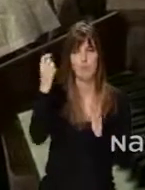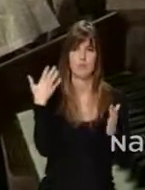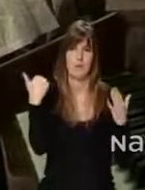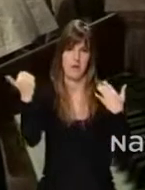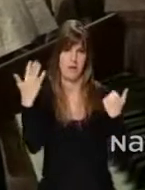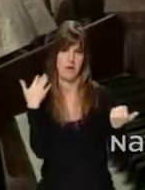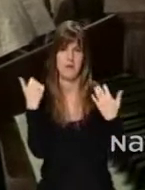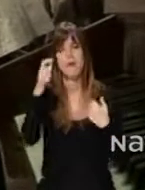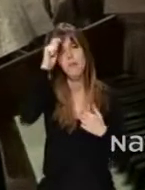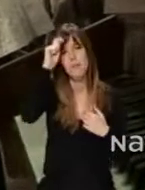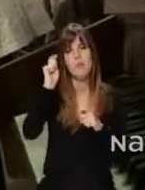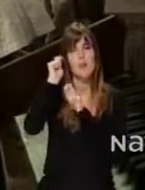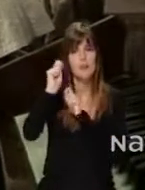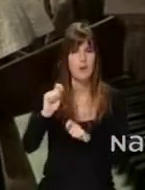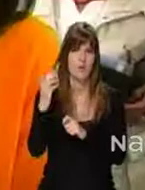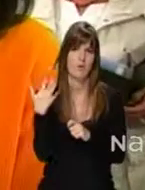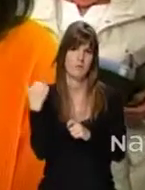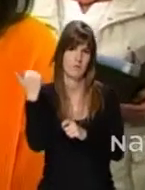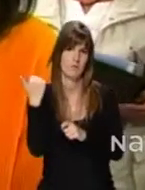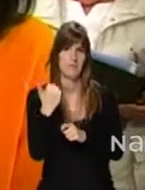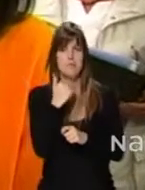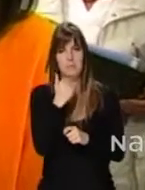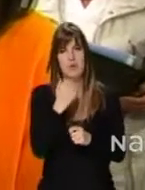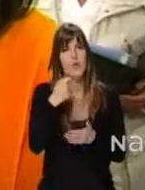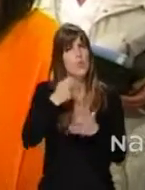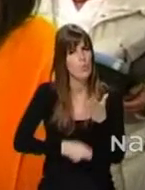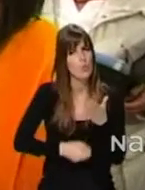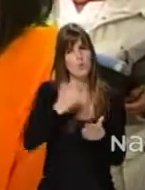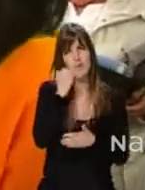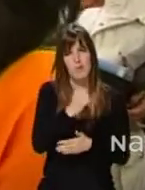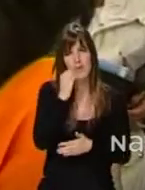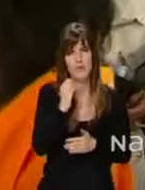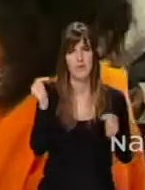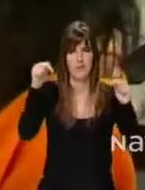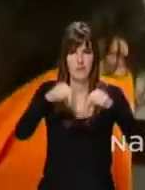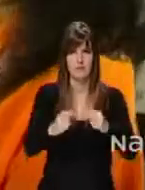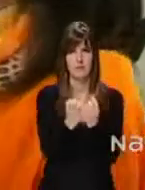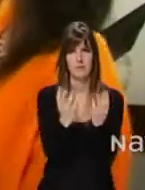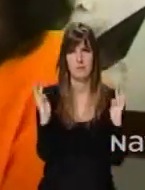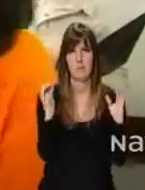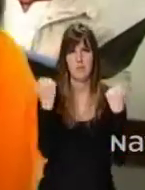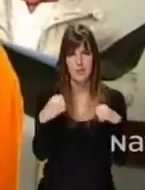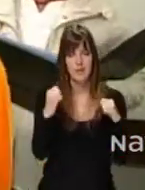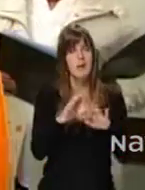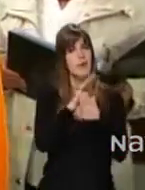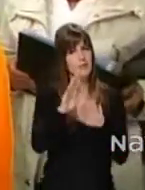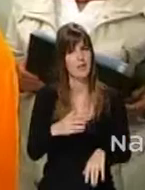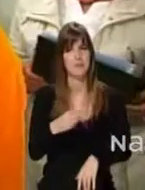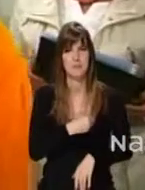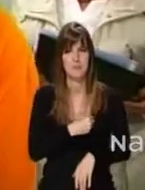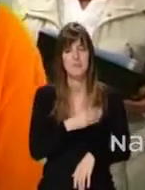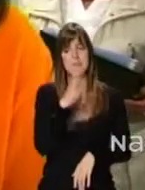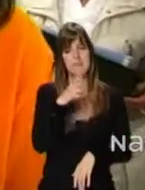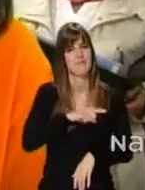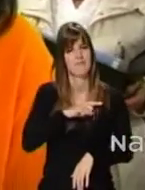cantado en Pamplona, en Zaragoza, salimos algo. Es un poco duro, ¿no?, todos los sábados aquí, pero bueno, yo creo que al final compensa, porque no, es